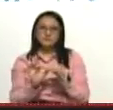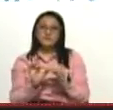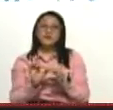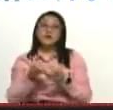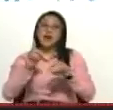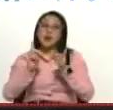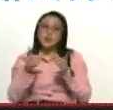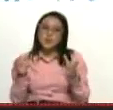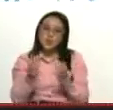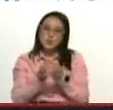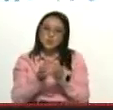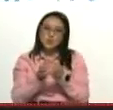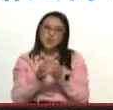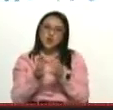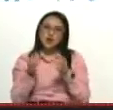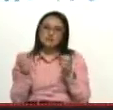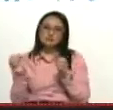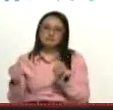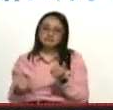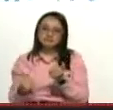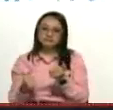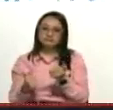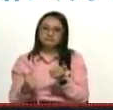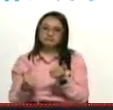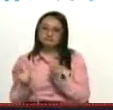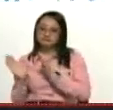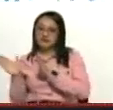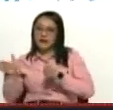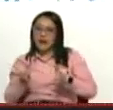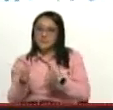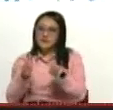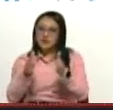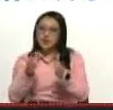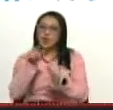aquellos que nos inducen a ella